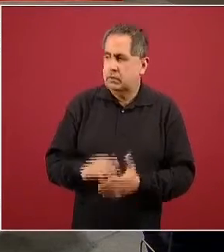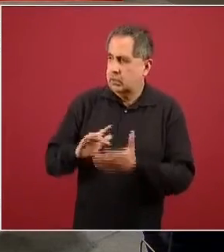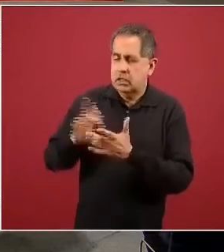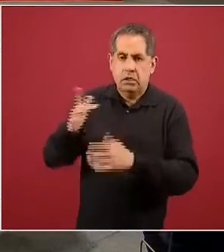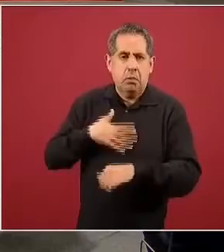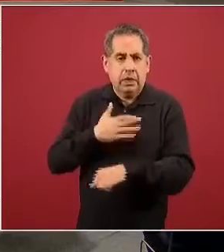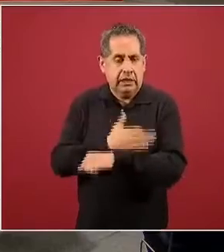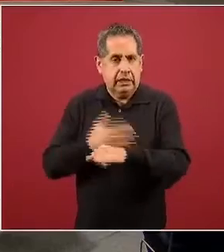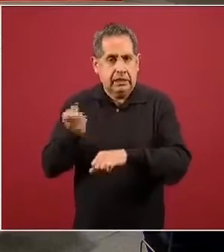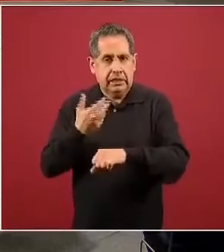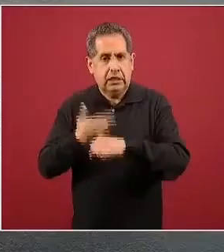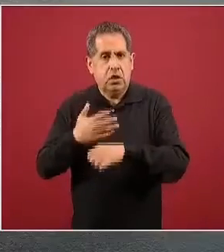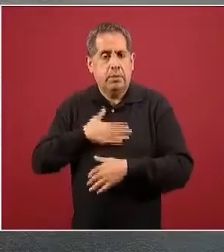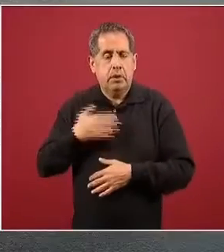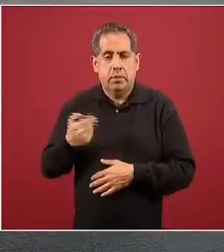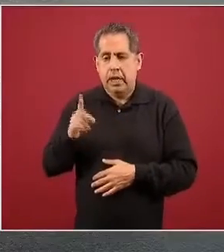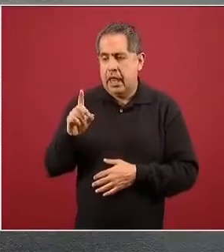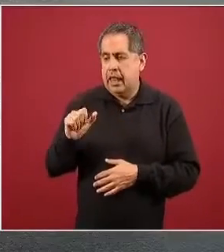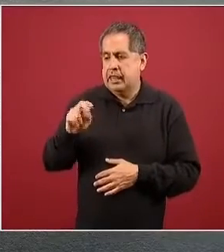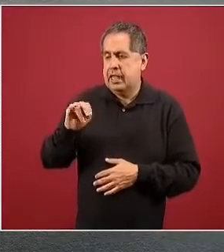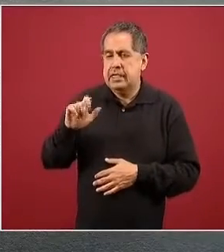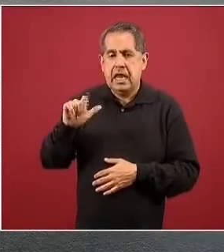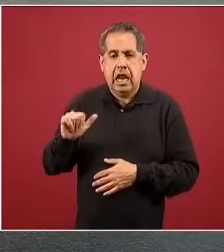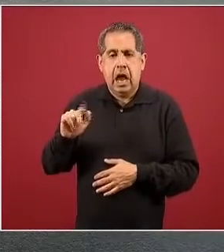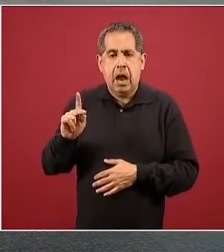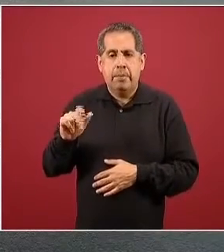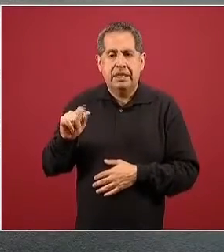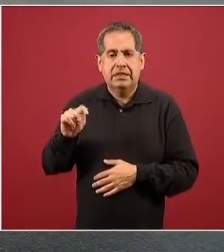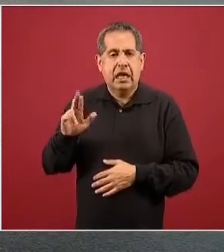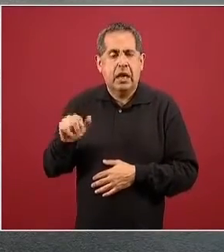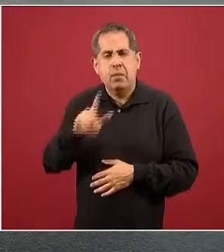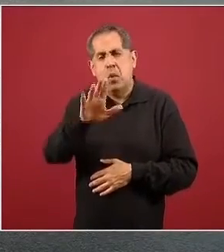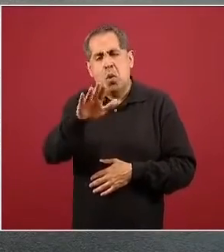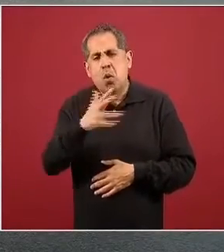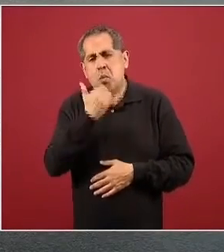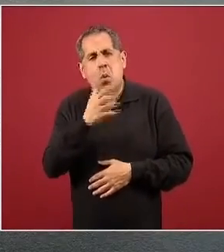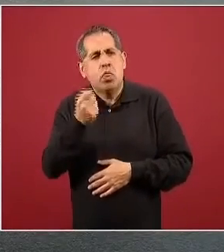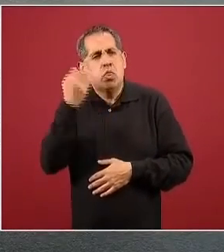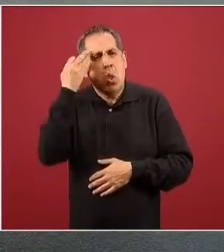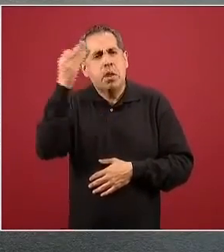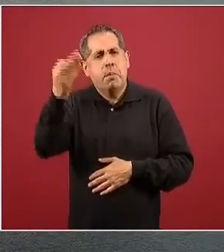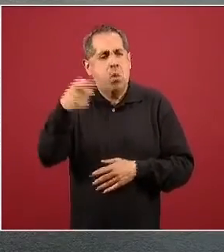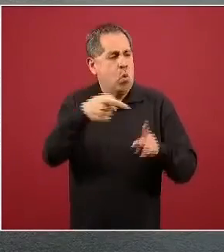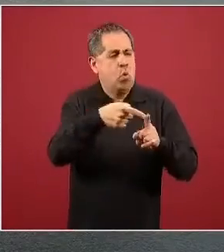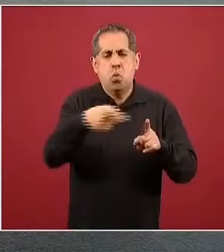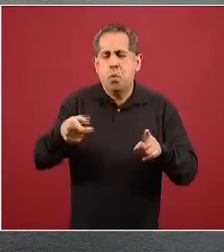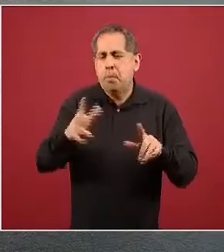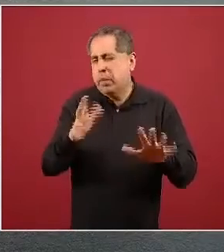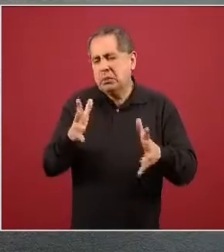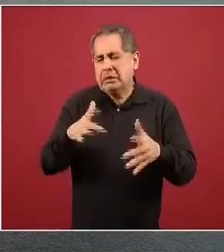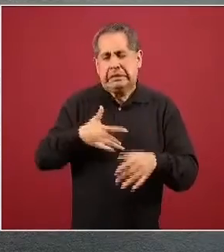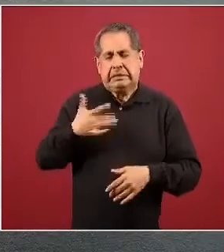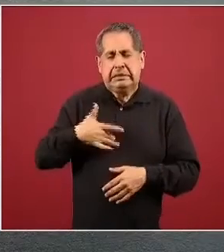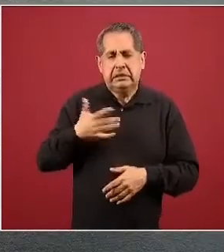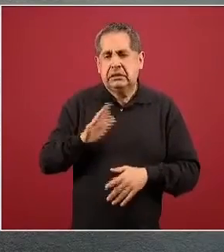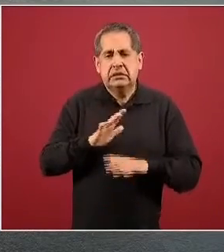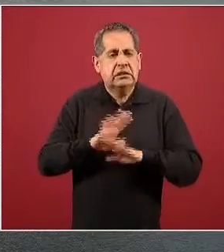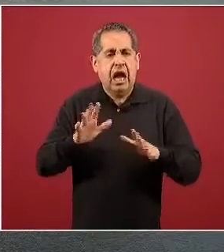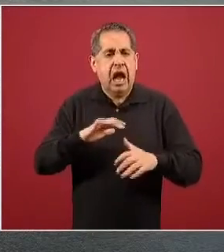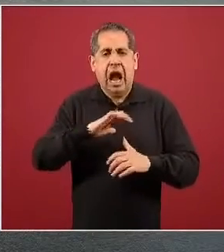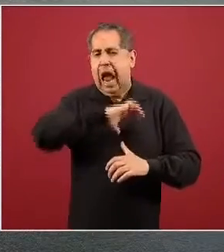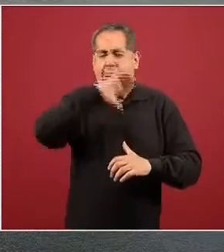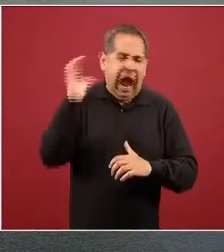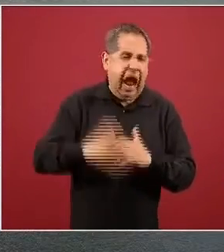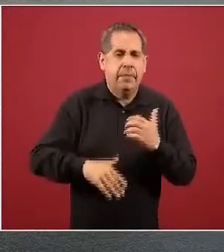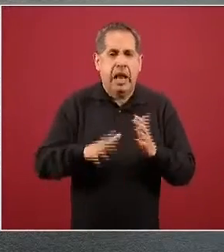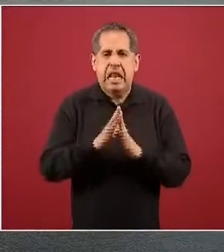Gracias. Buenas tardes, secretario. Daniela Pastrana, de Pie Página. ¿En cuánto tiempo ustedes calculan que se puede terminar de